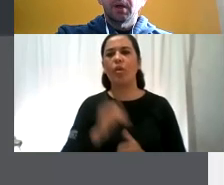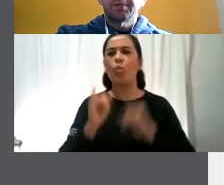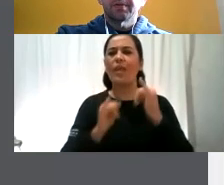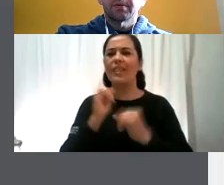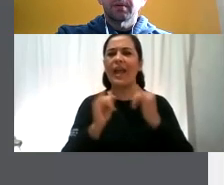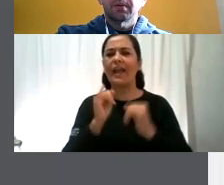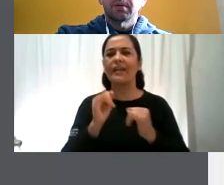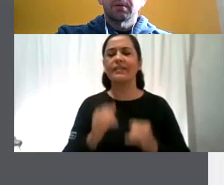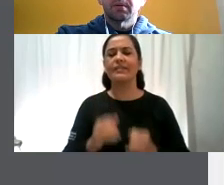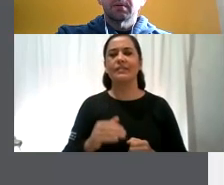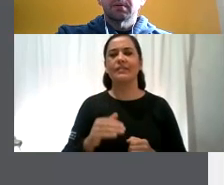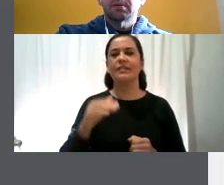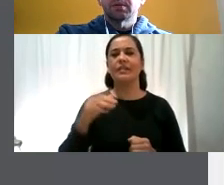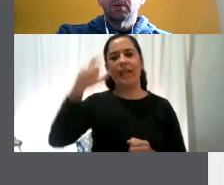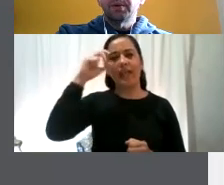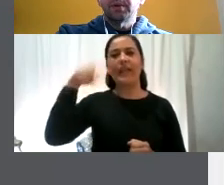Es